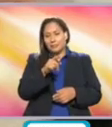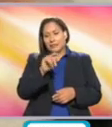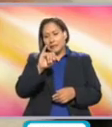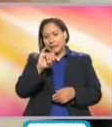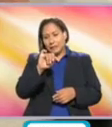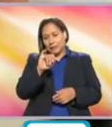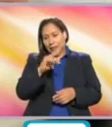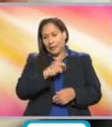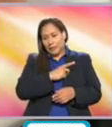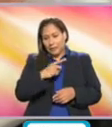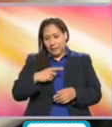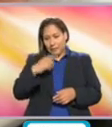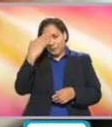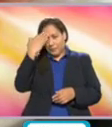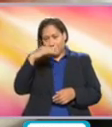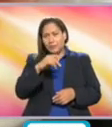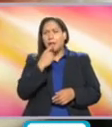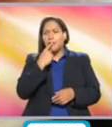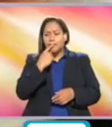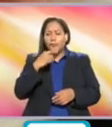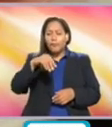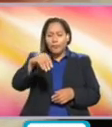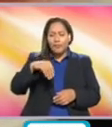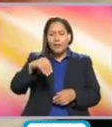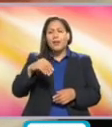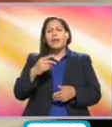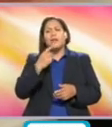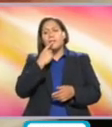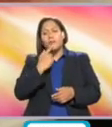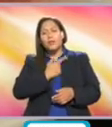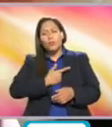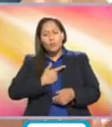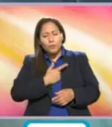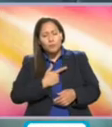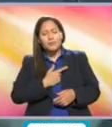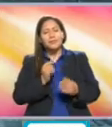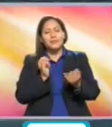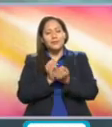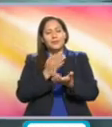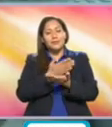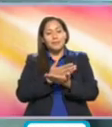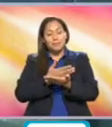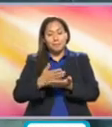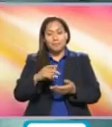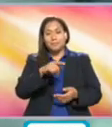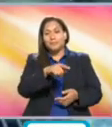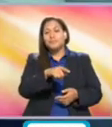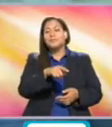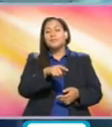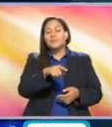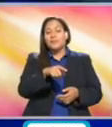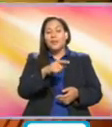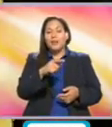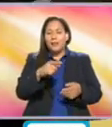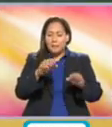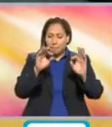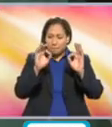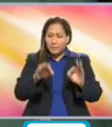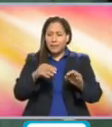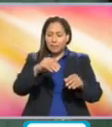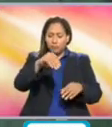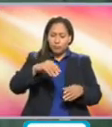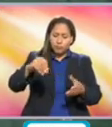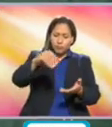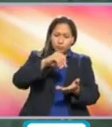se debe saber el sazón, el gusto y ese punto mágico. Toque